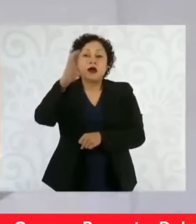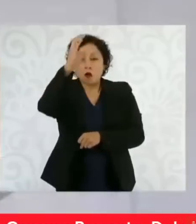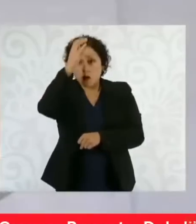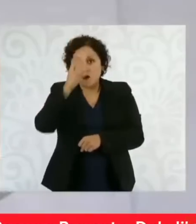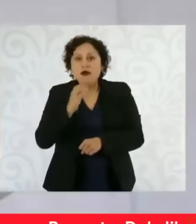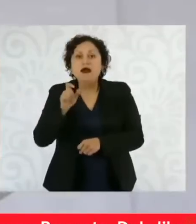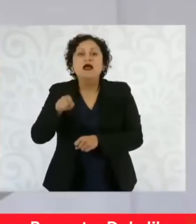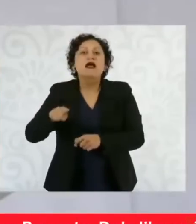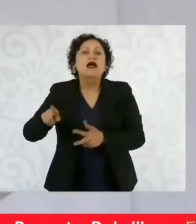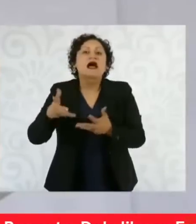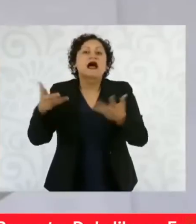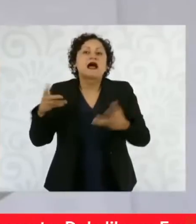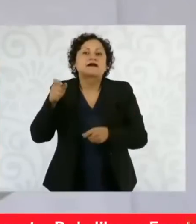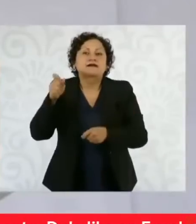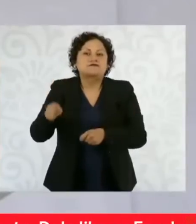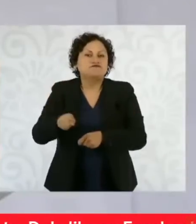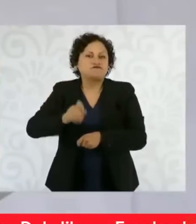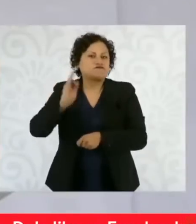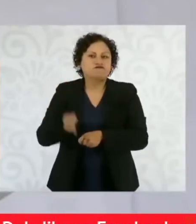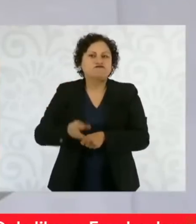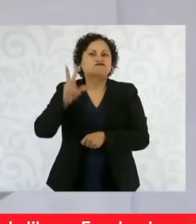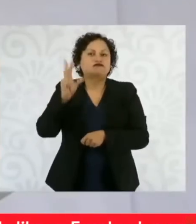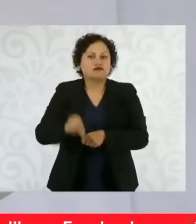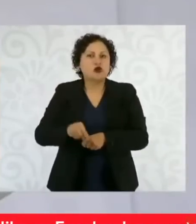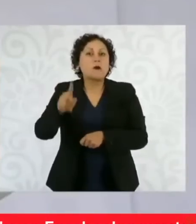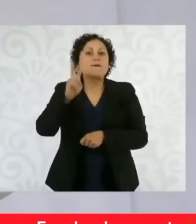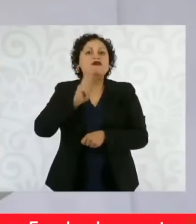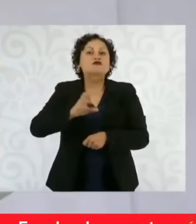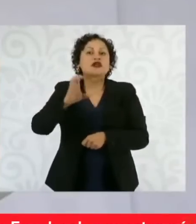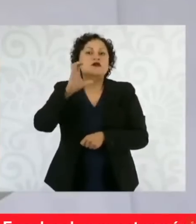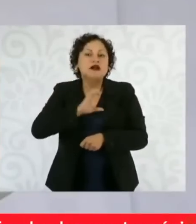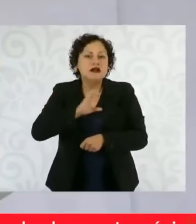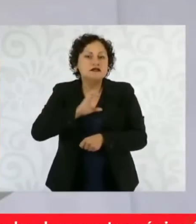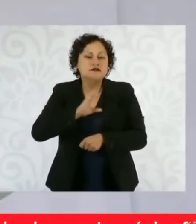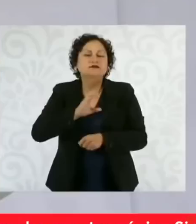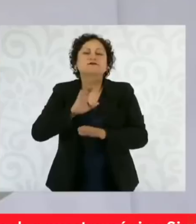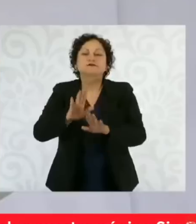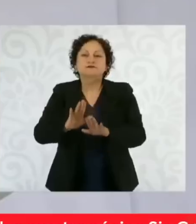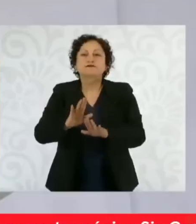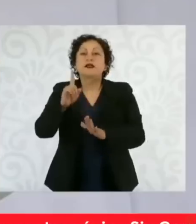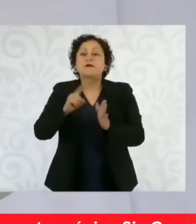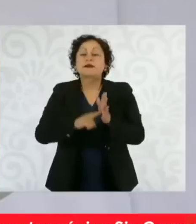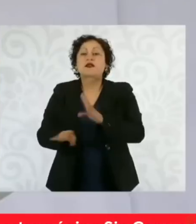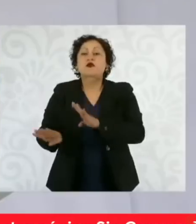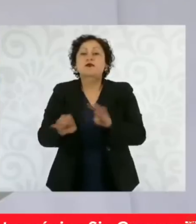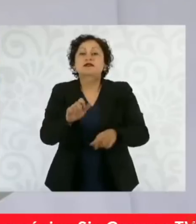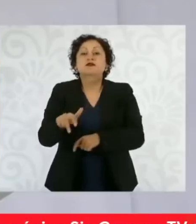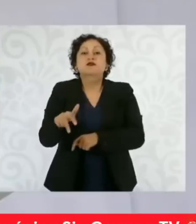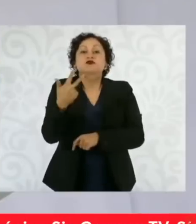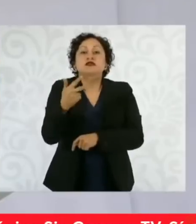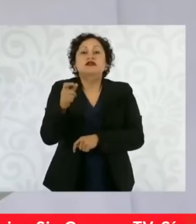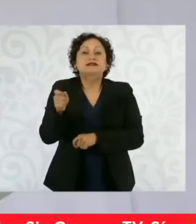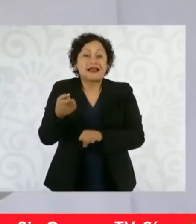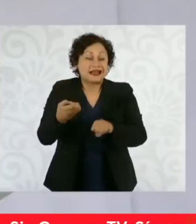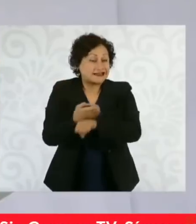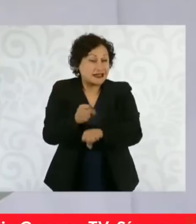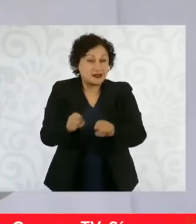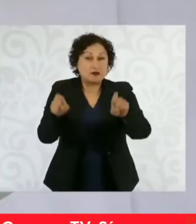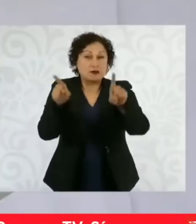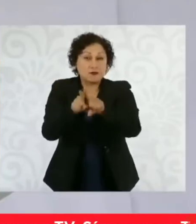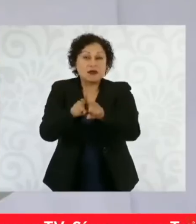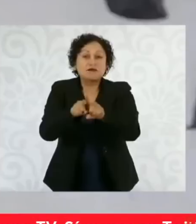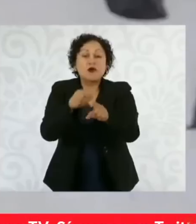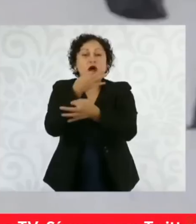Carranza. El 19 de febrero de 1913, el Congreso del Estado de Coahuila publicó un